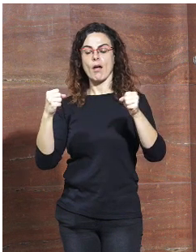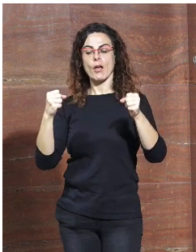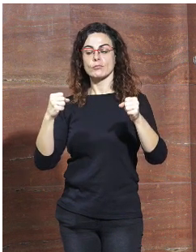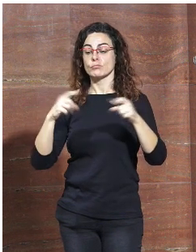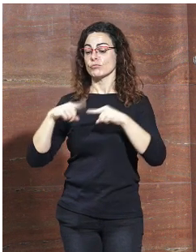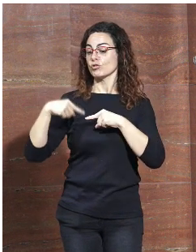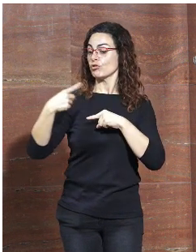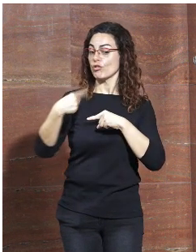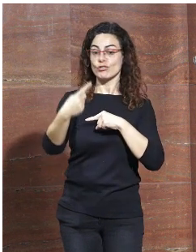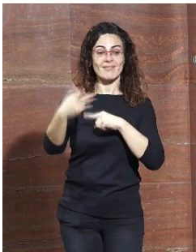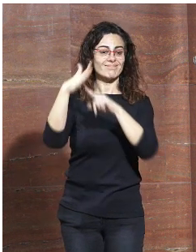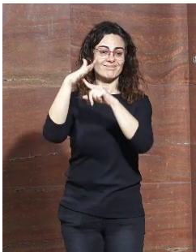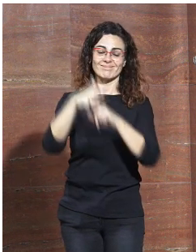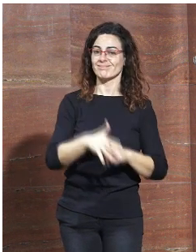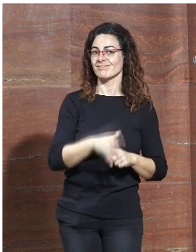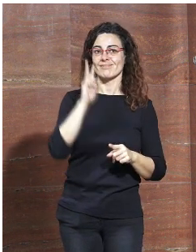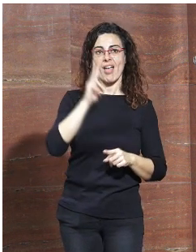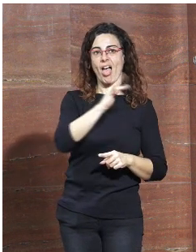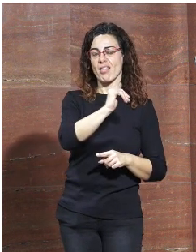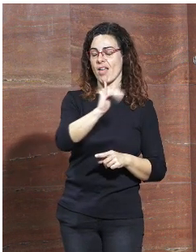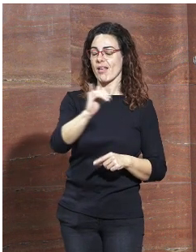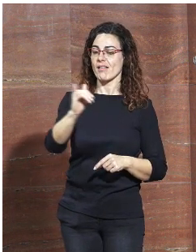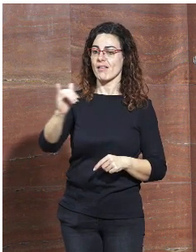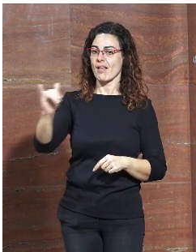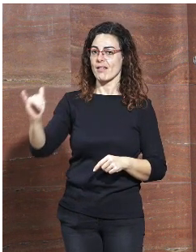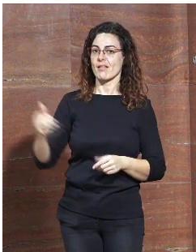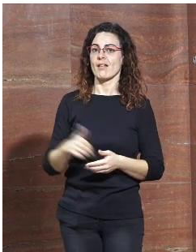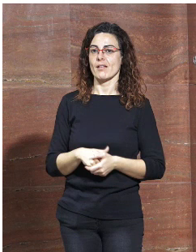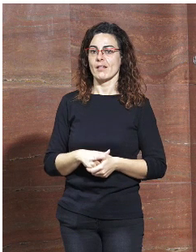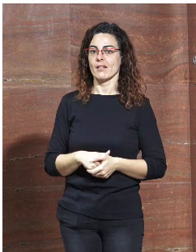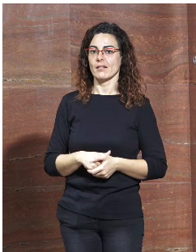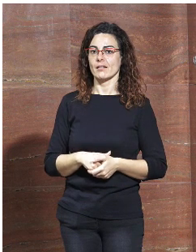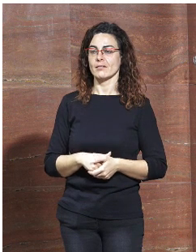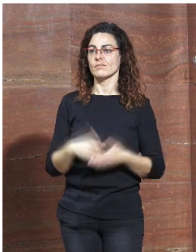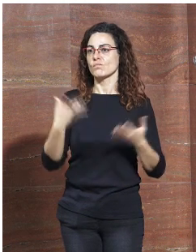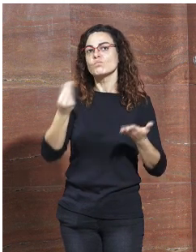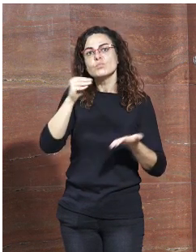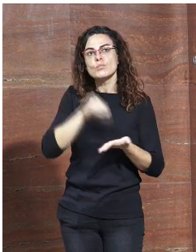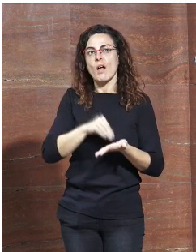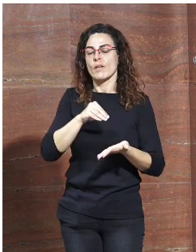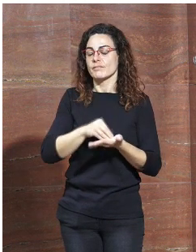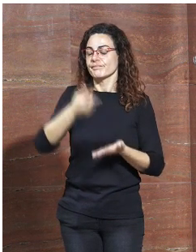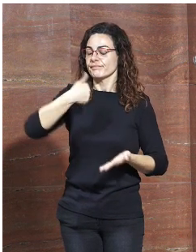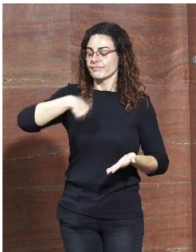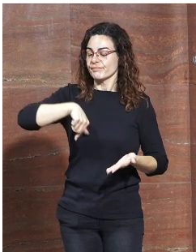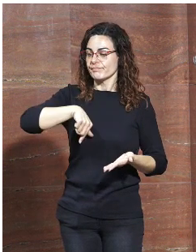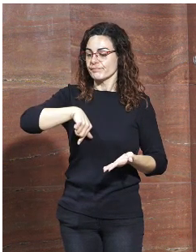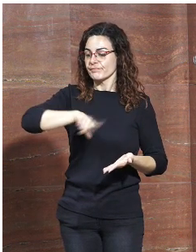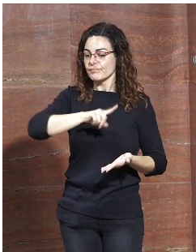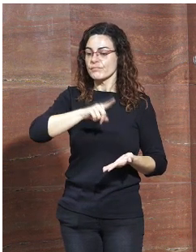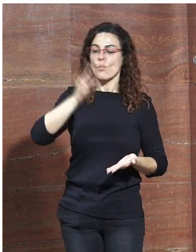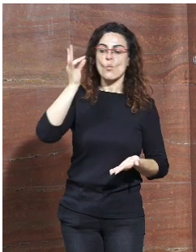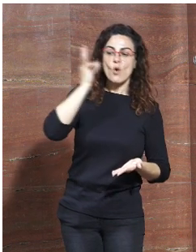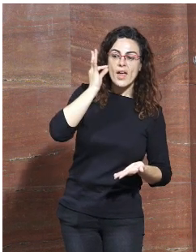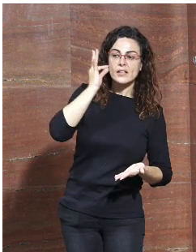de discriminación por el que transitamos muchas veces o tantas veces las mujeres, los hombres